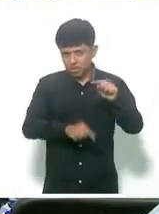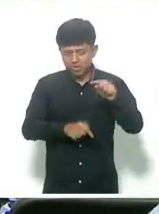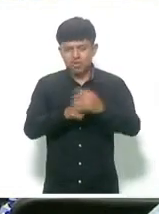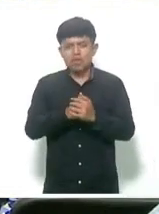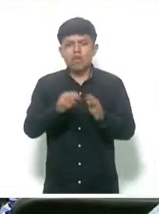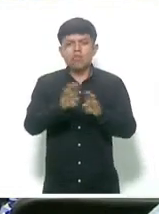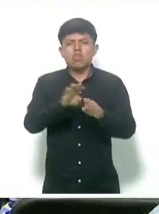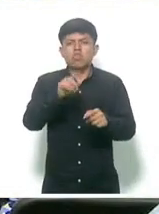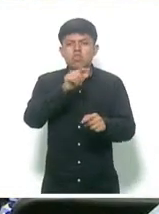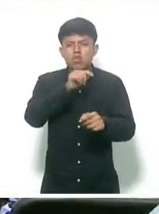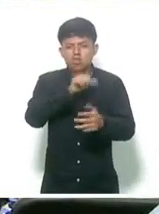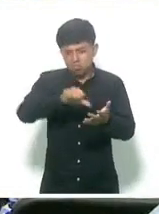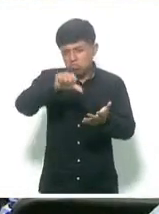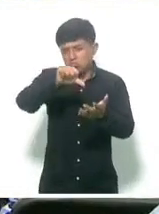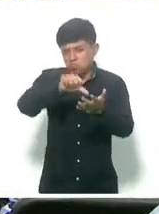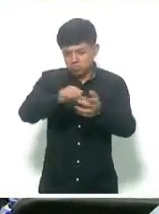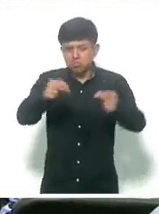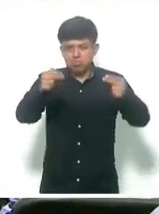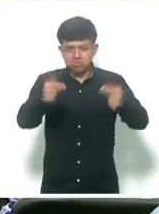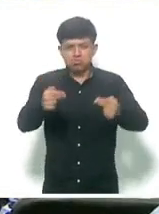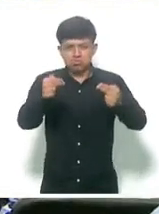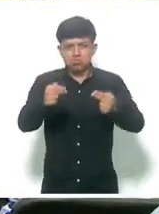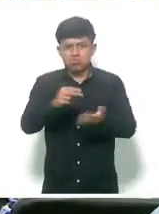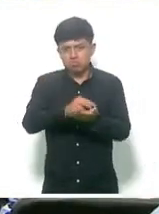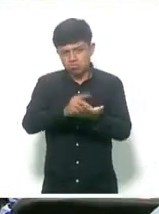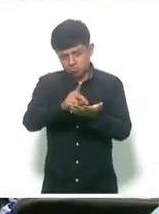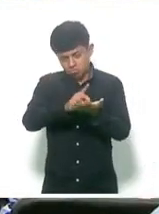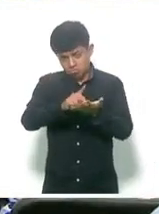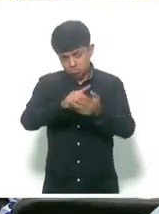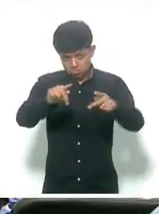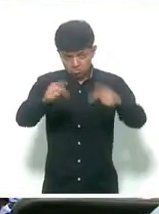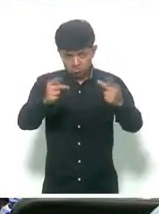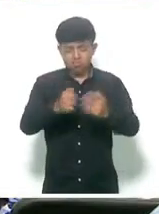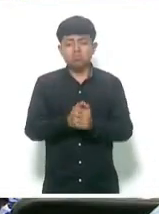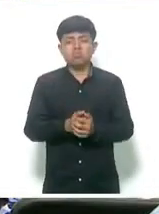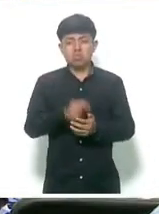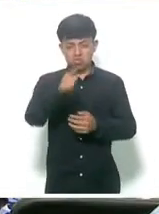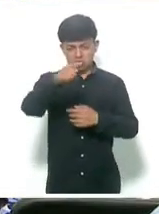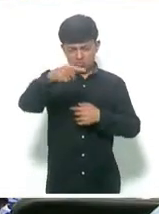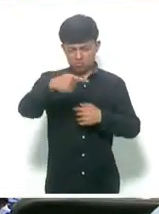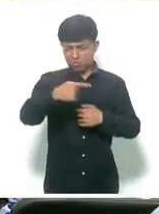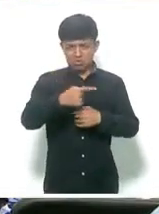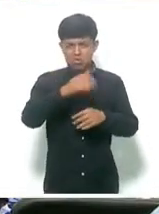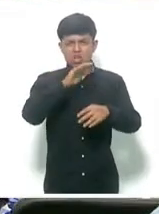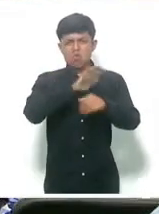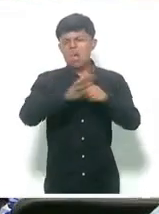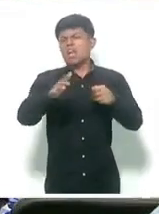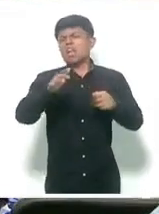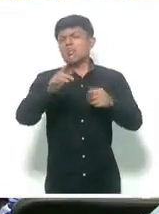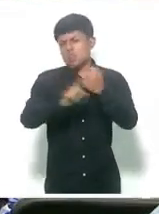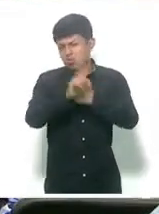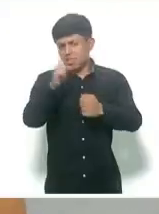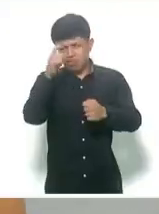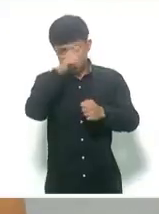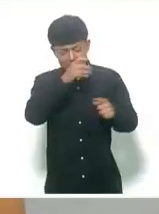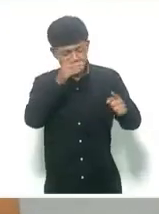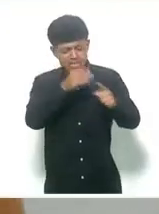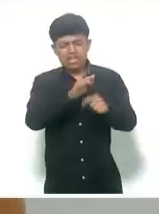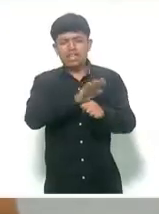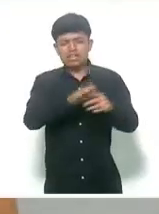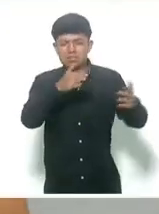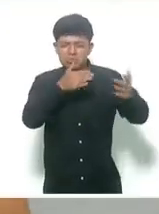lo que es esos puntos de narcomenudeo eh Si usted me hace la pregunta concreta Yo le diría que uno de los grandes problemas que estamos atacando